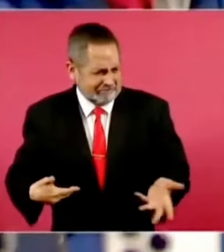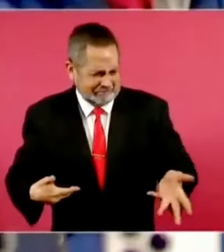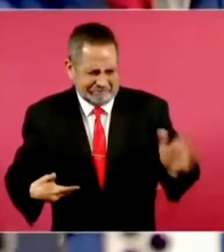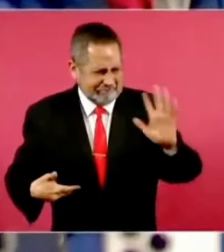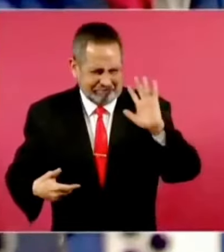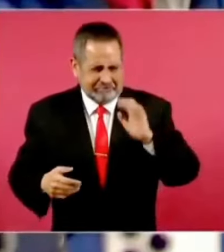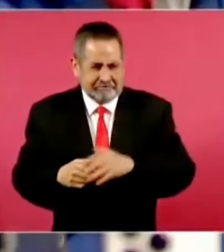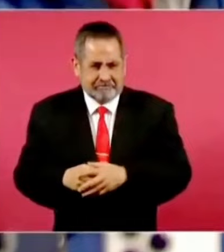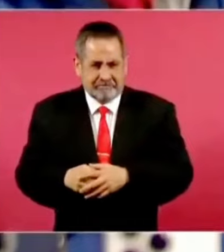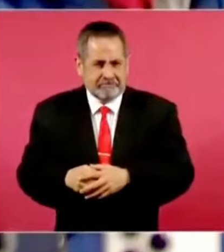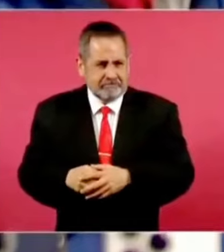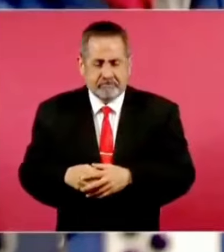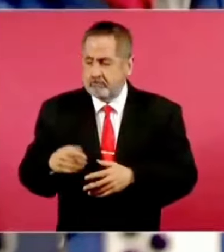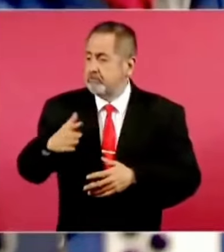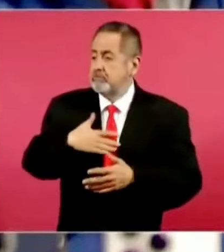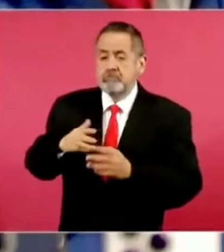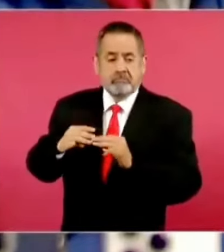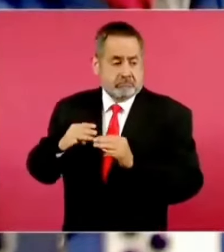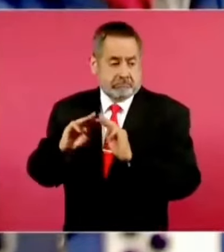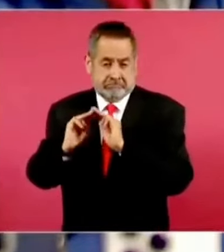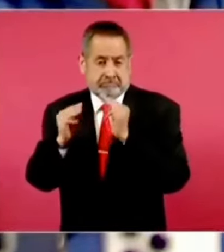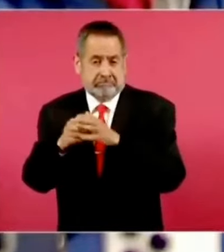vinculado al narcotráfico?